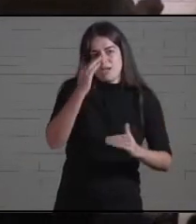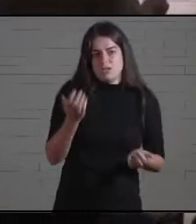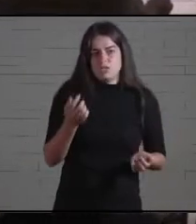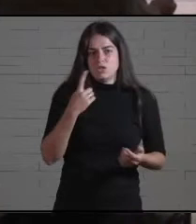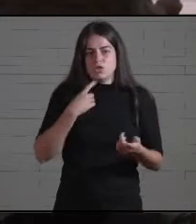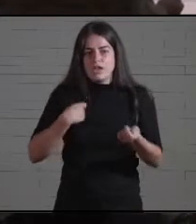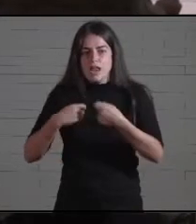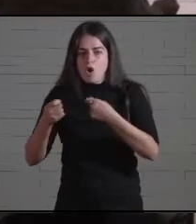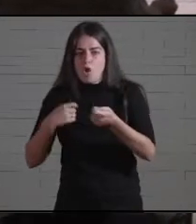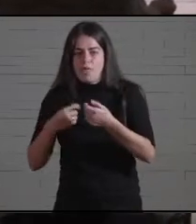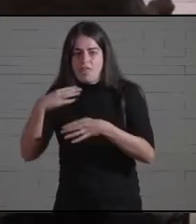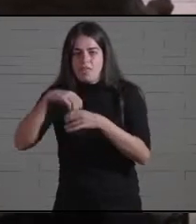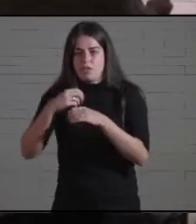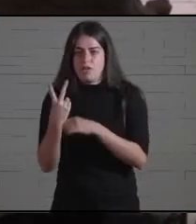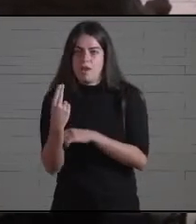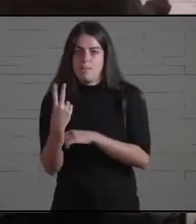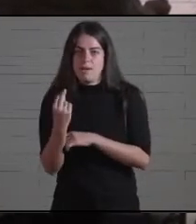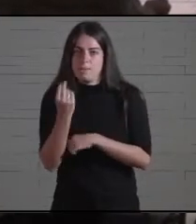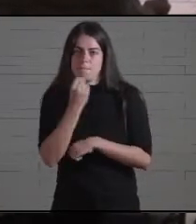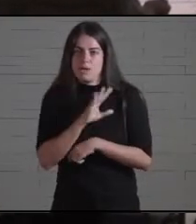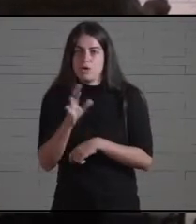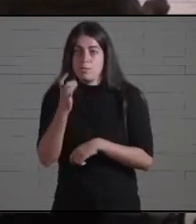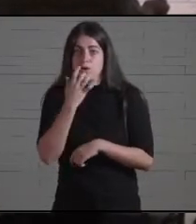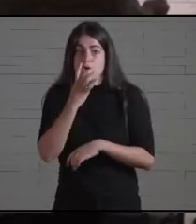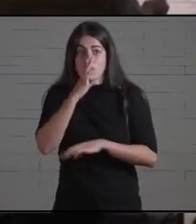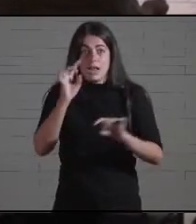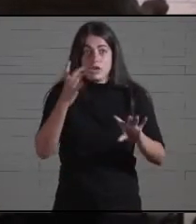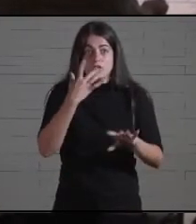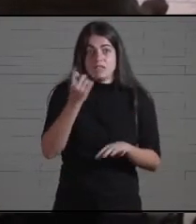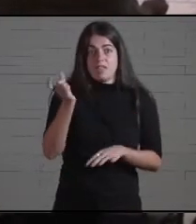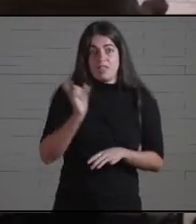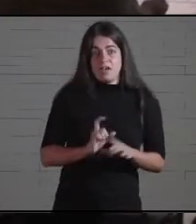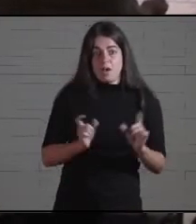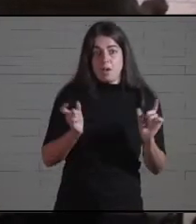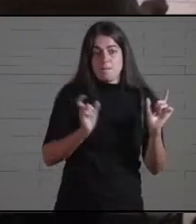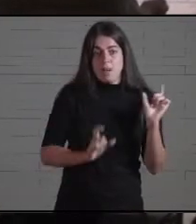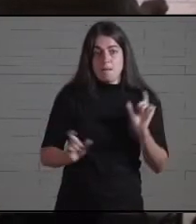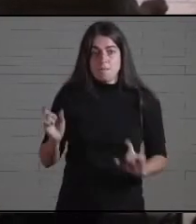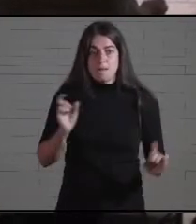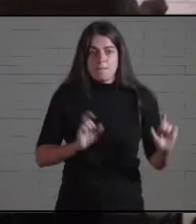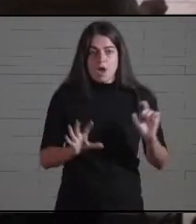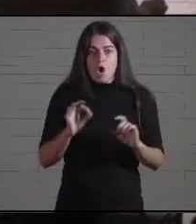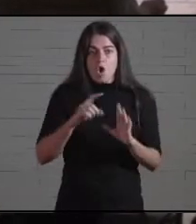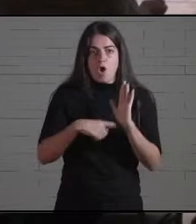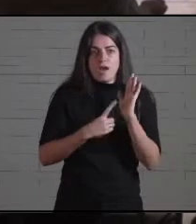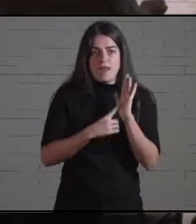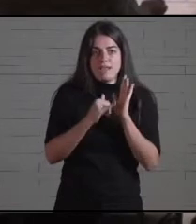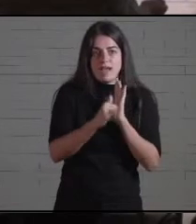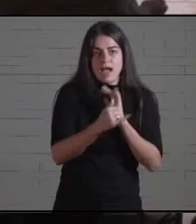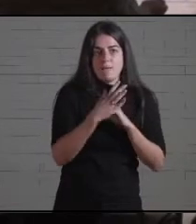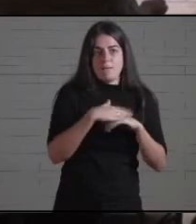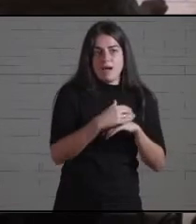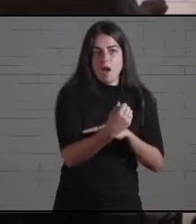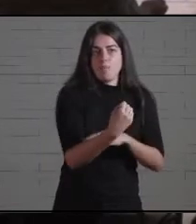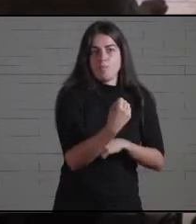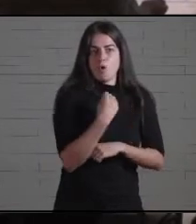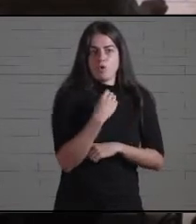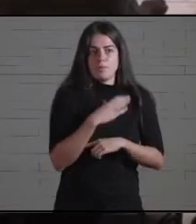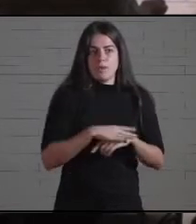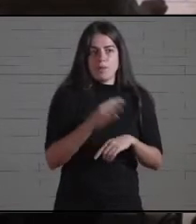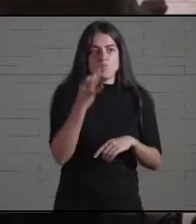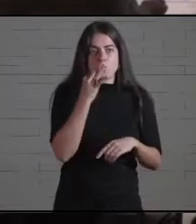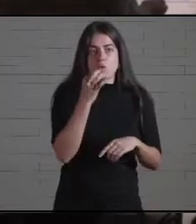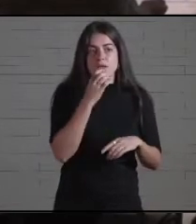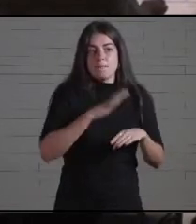es dentro de la pareja. Pero cuál, claro, pero si tú tienes incentivos, tienen leyes que apoyan a las mujeres en